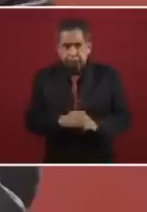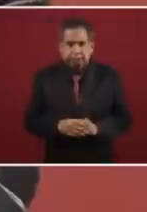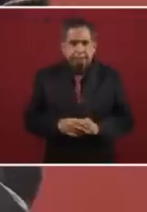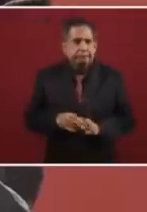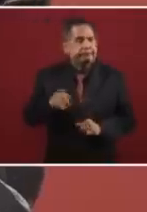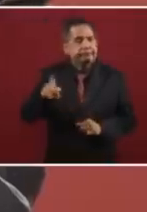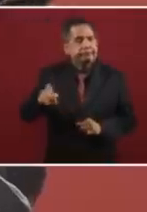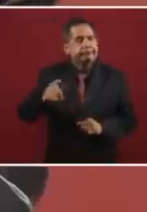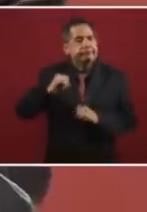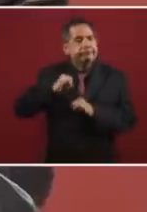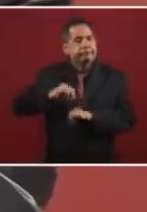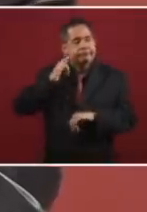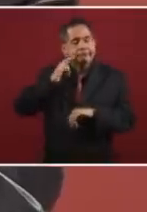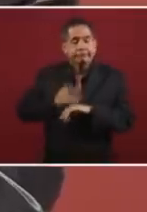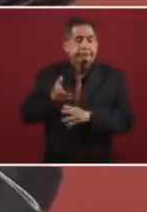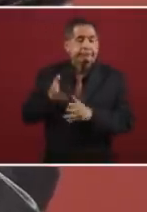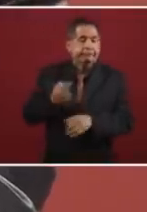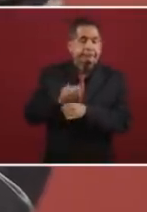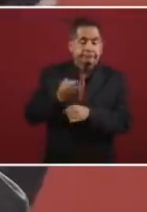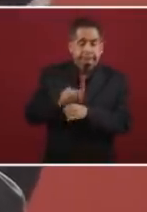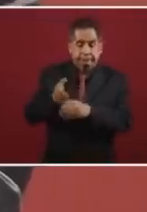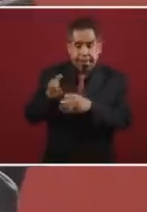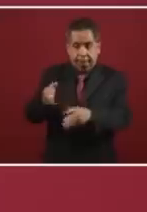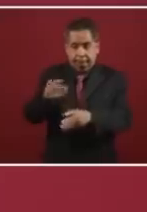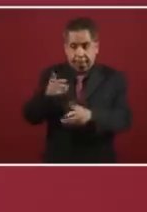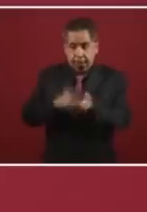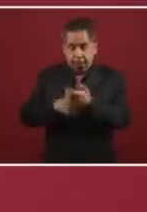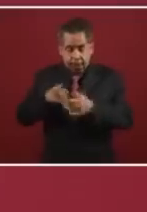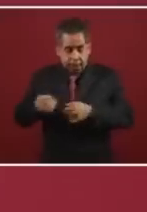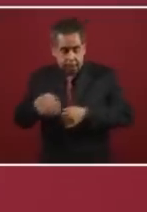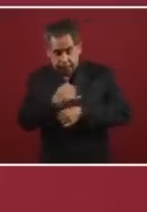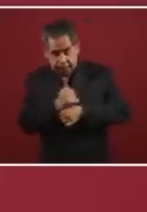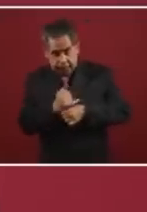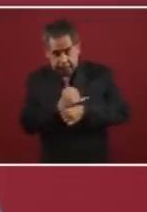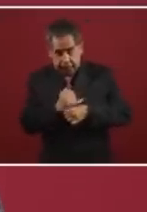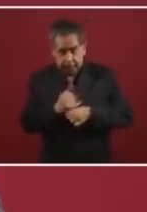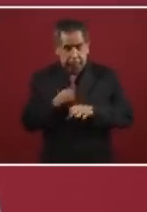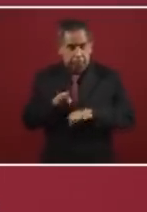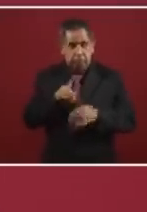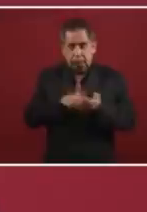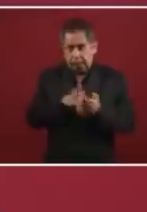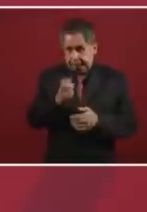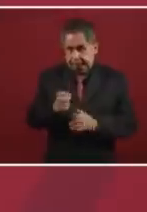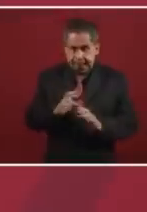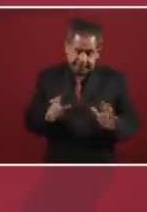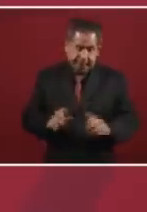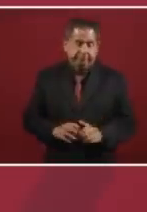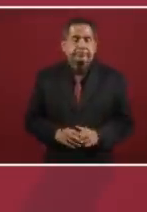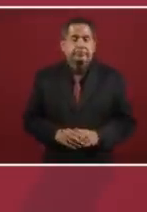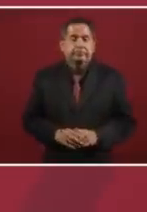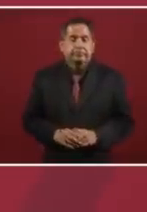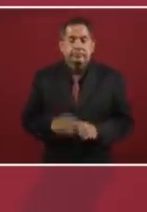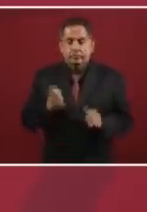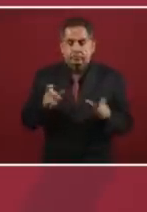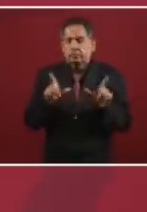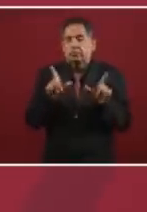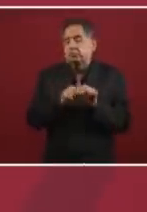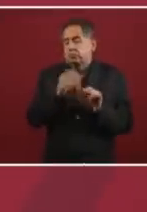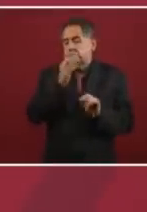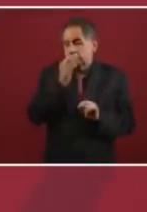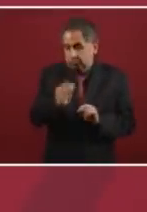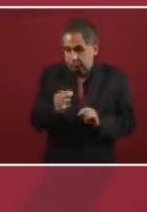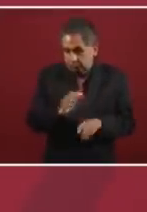que tiene pues la investigación sobre este asunto eso es lo que puedo